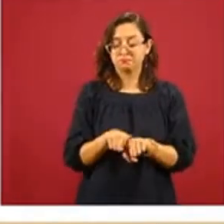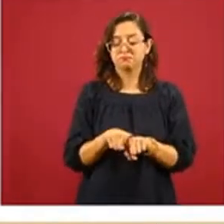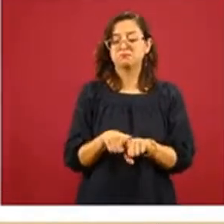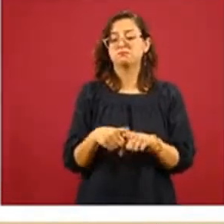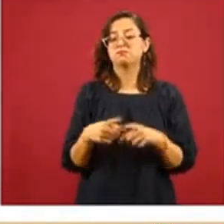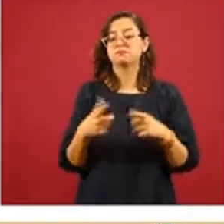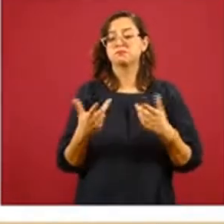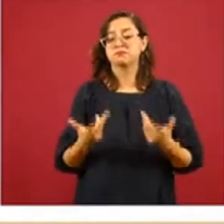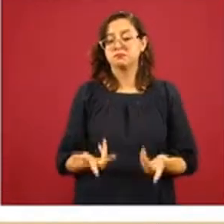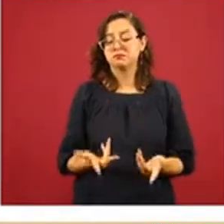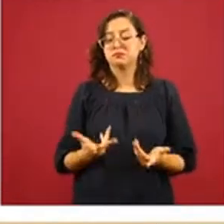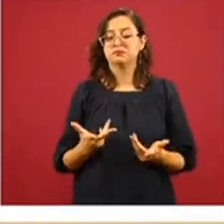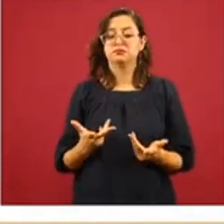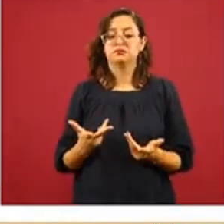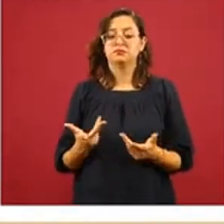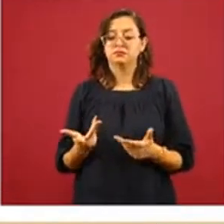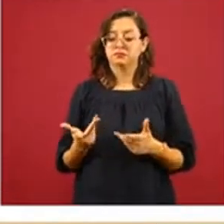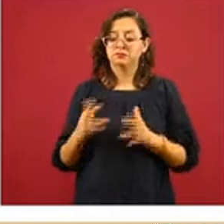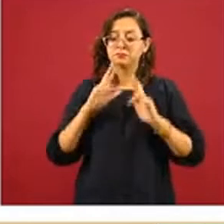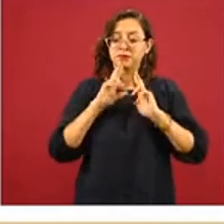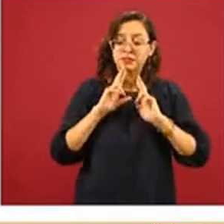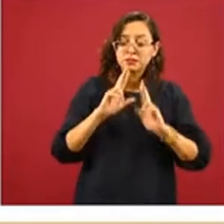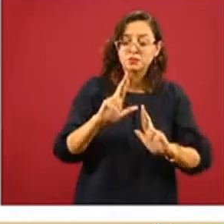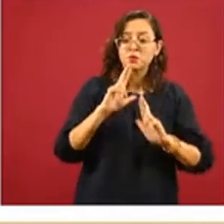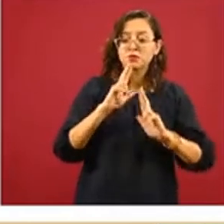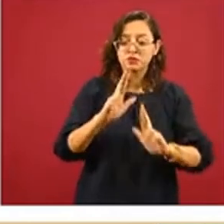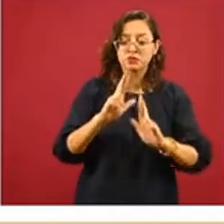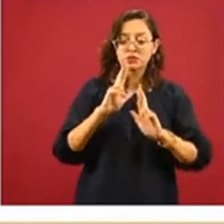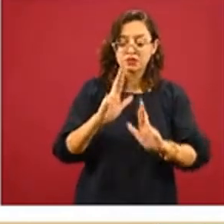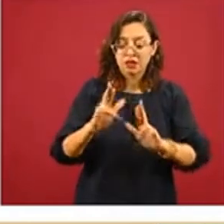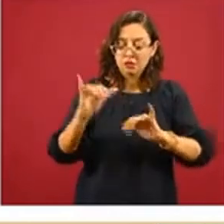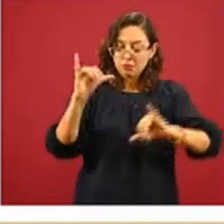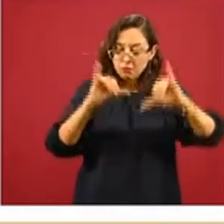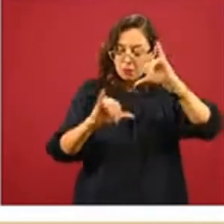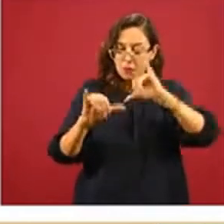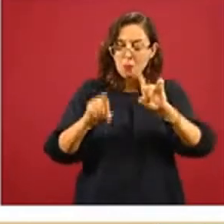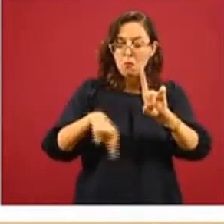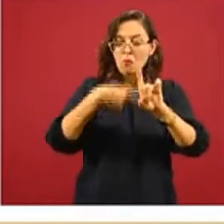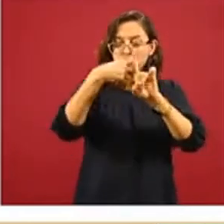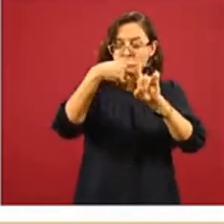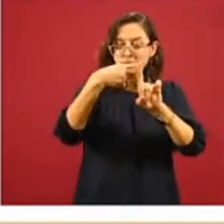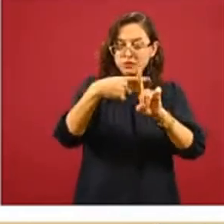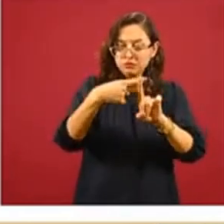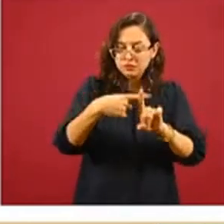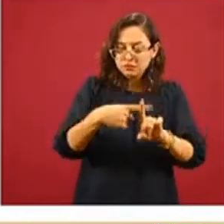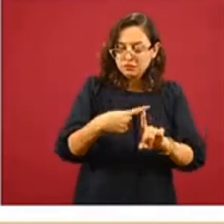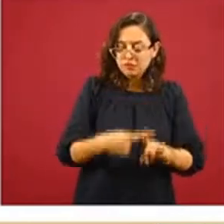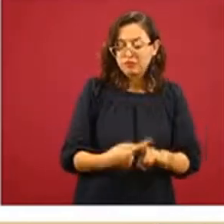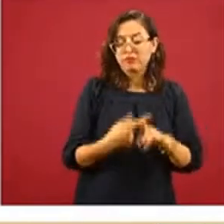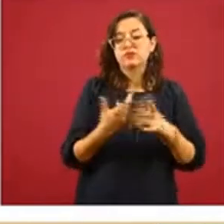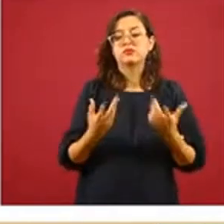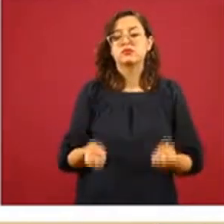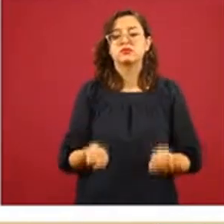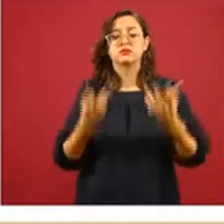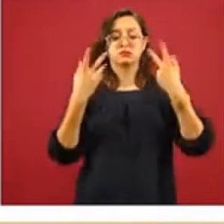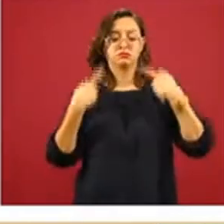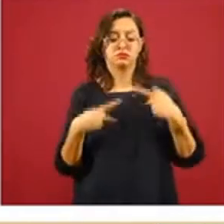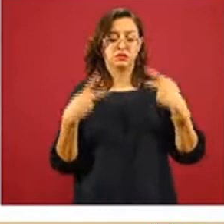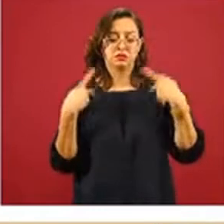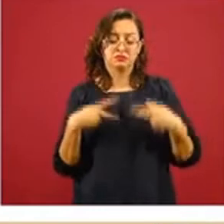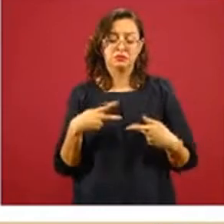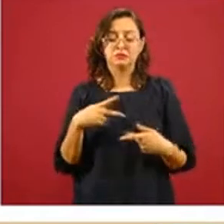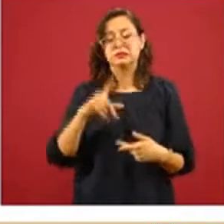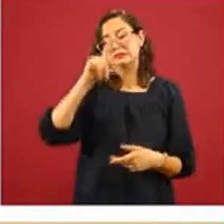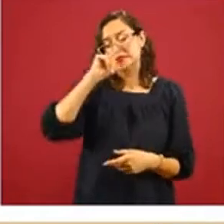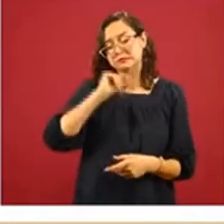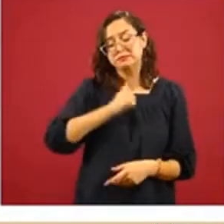grupo, cuando se actualizan los resultados positivos, entonces también se actualiza el número de personas que hasta el momento han